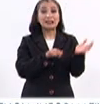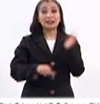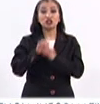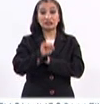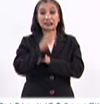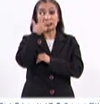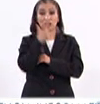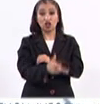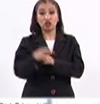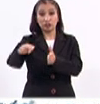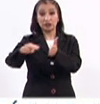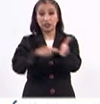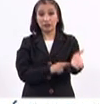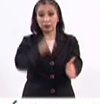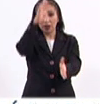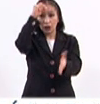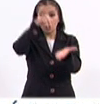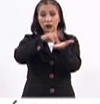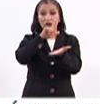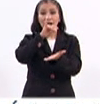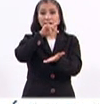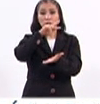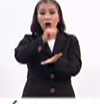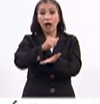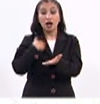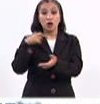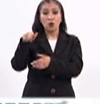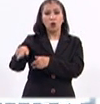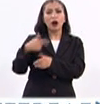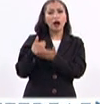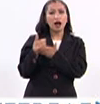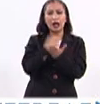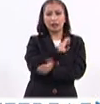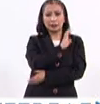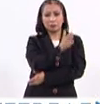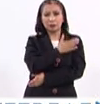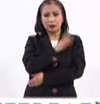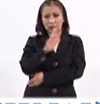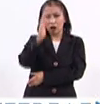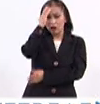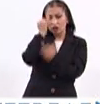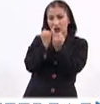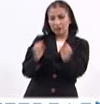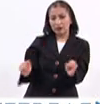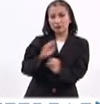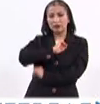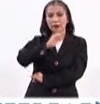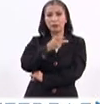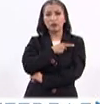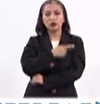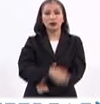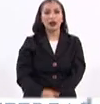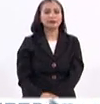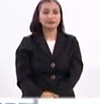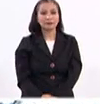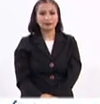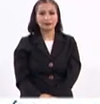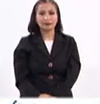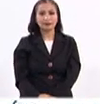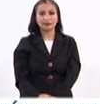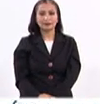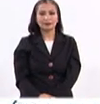En 1668 se firmó el Tratado de Lisboa, mediante el cual España reconoció la independencia de